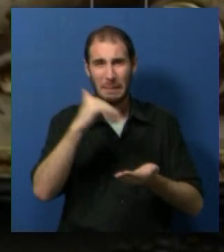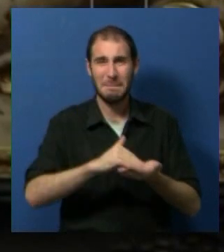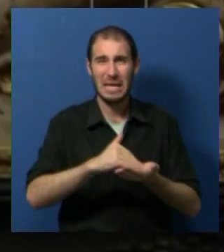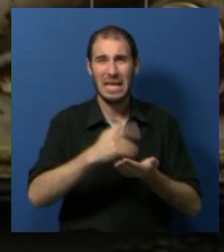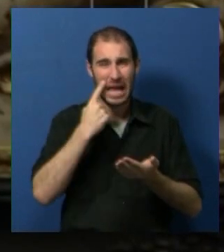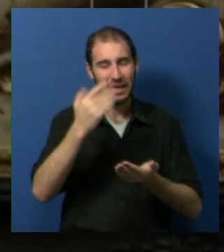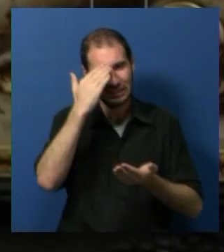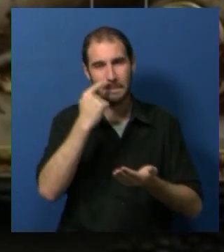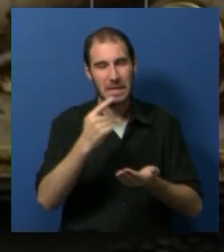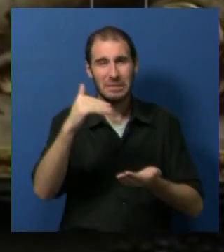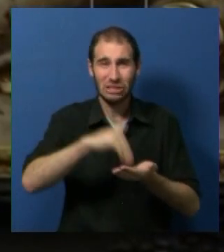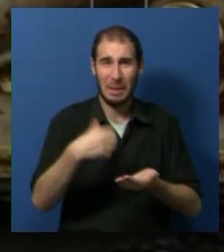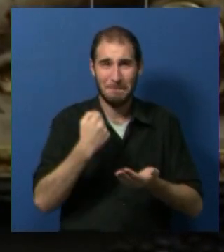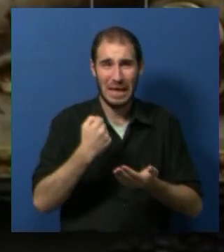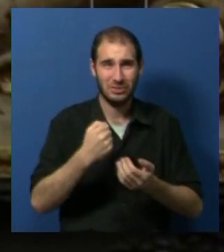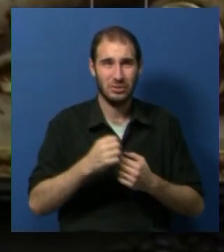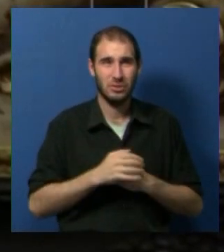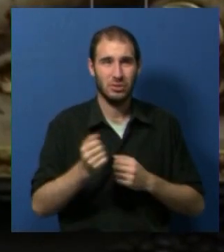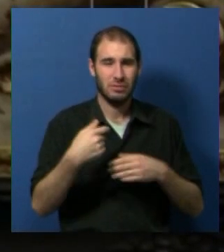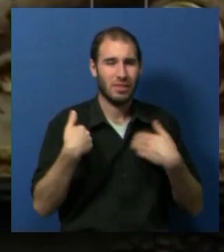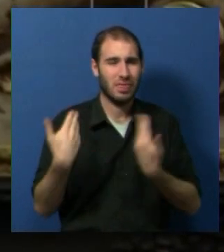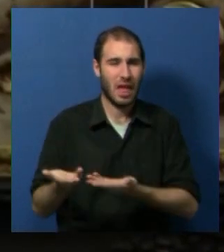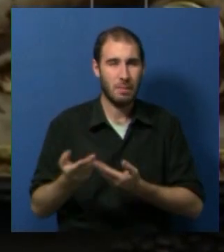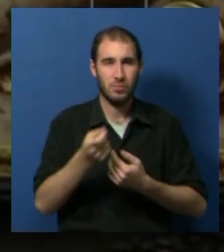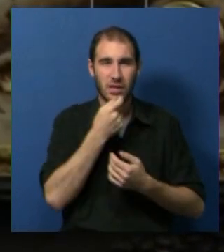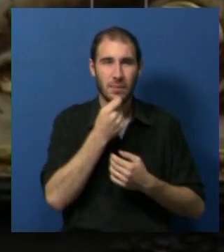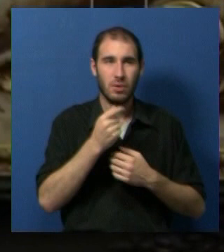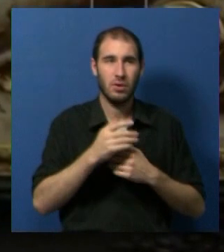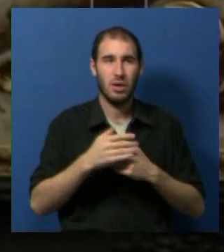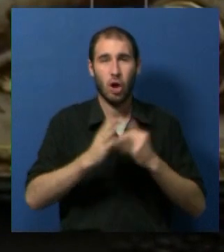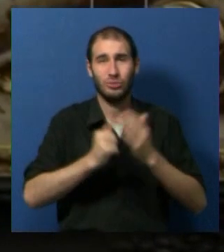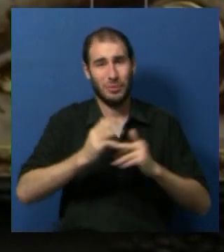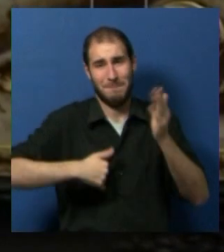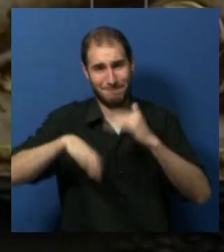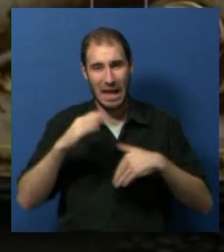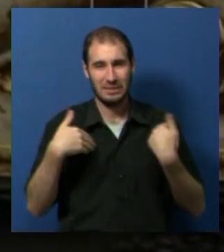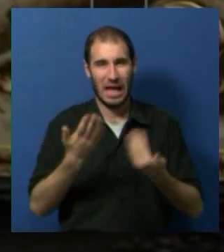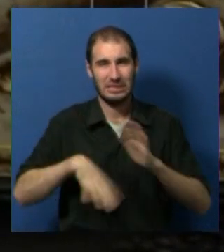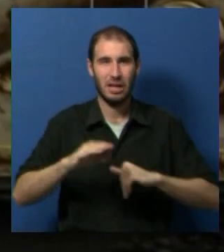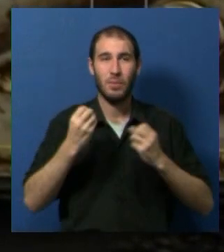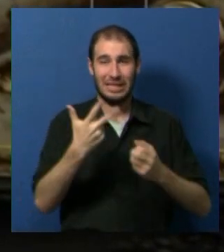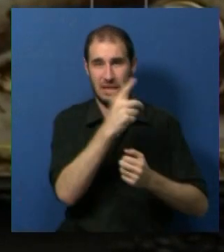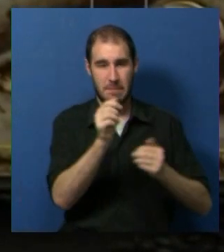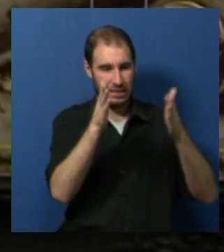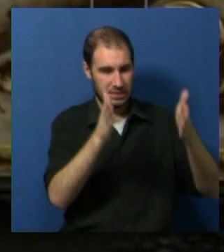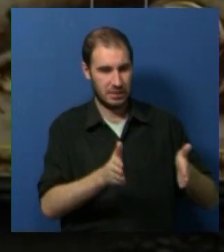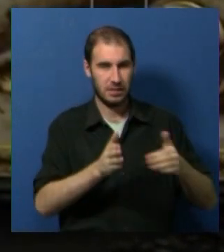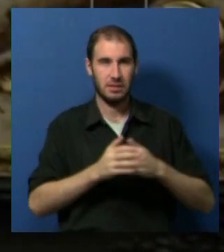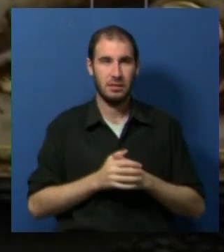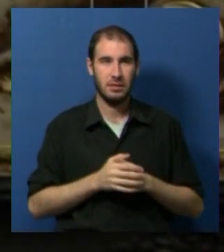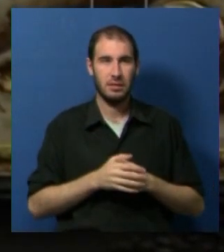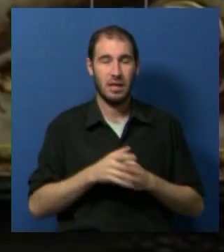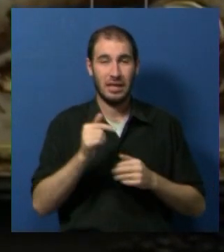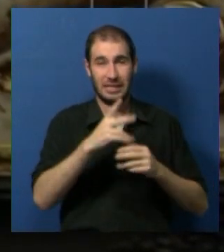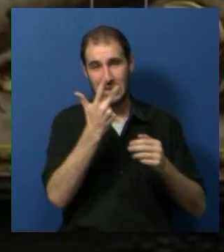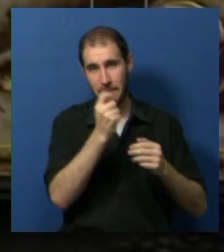pesos que podríamos aplicar a hacer más obras de las que estamos haciendo, porque este trimestre, Gerardo,